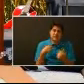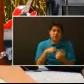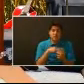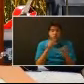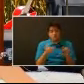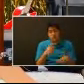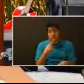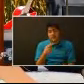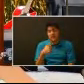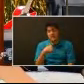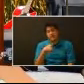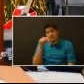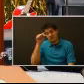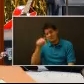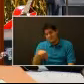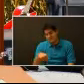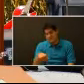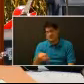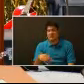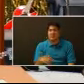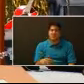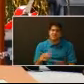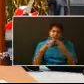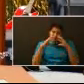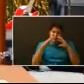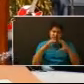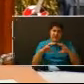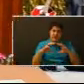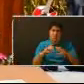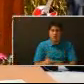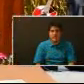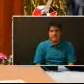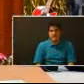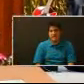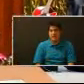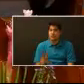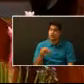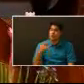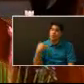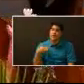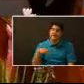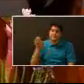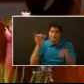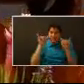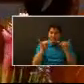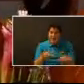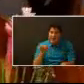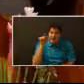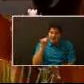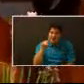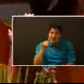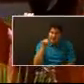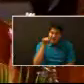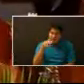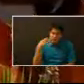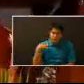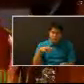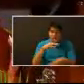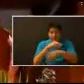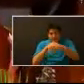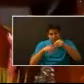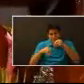y digamos, ahorita estoy en la cueva de Adulam, pero no es para quedarse ahí, es para transformarse y